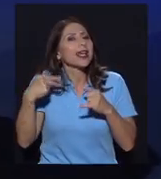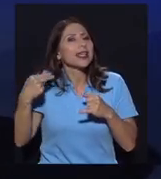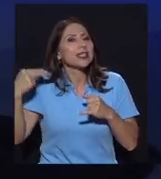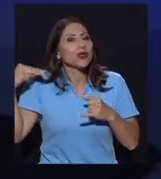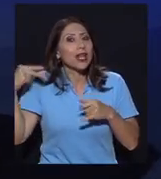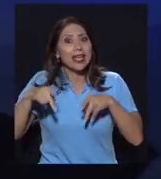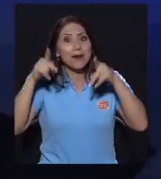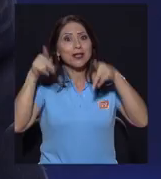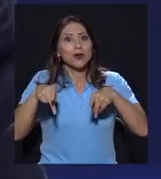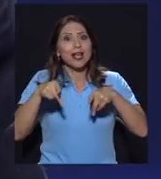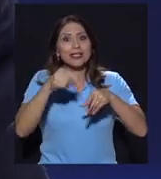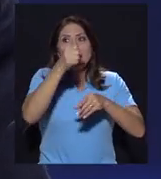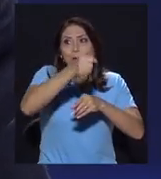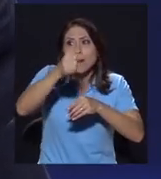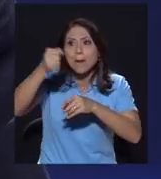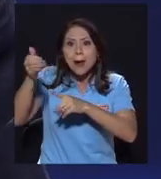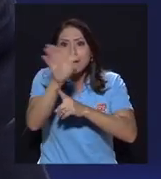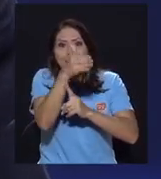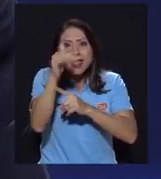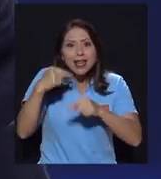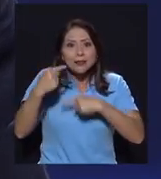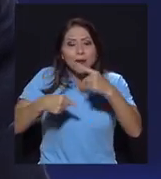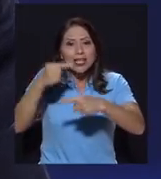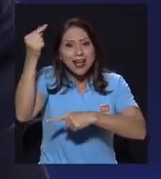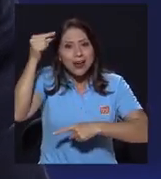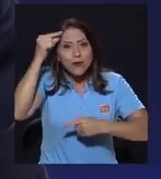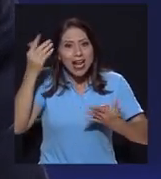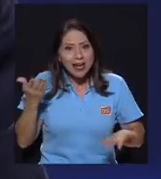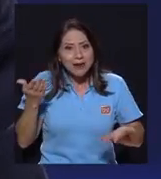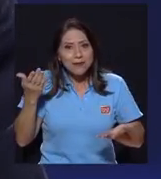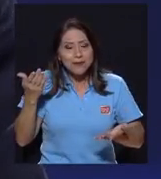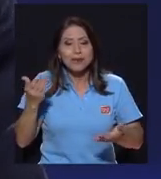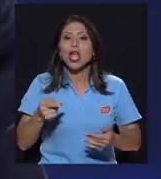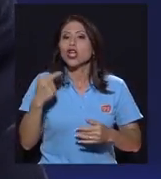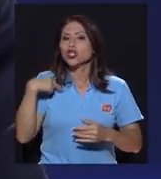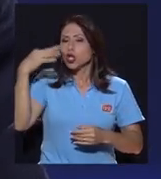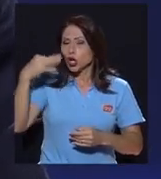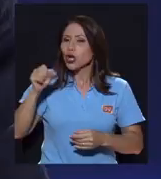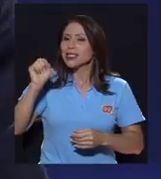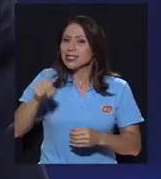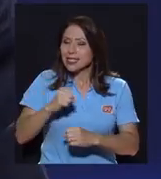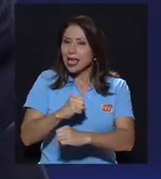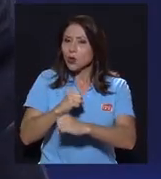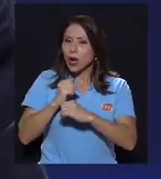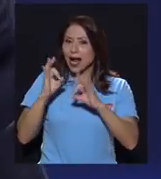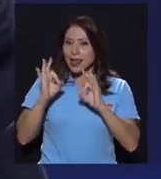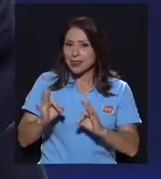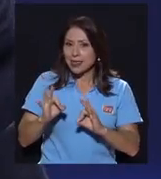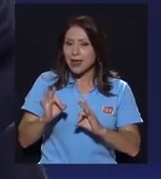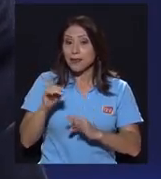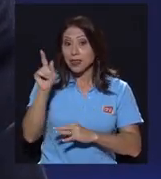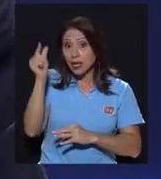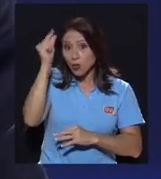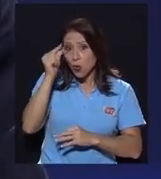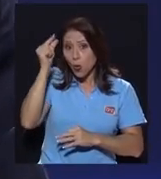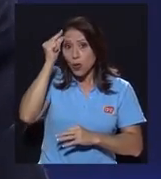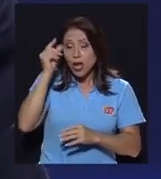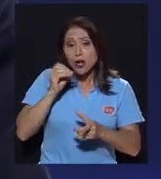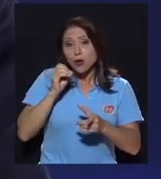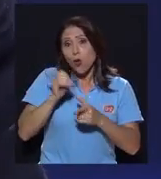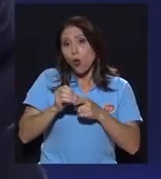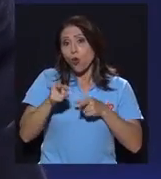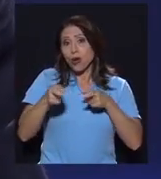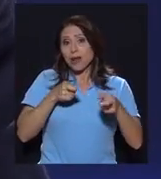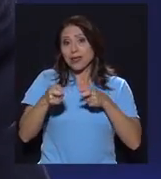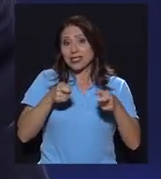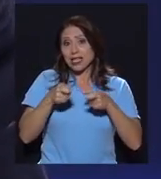llegar a gobernar yo creo que si hay una garantía de que un gobierno una administración no es